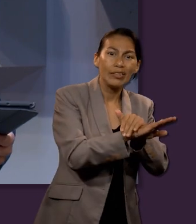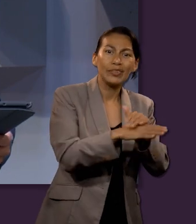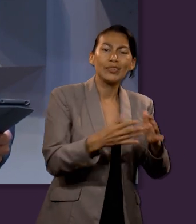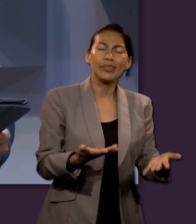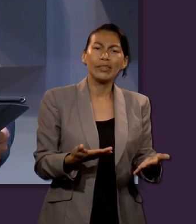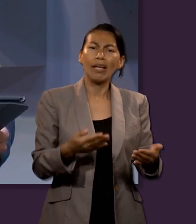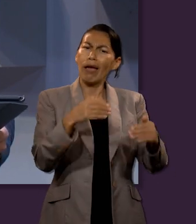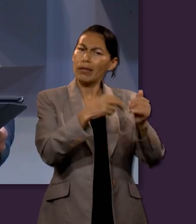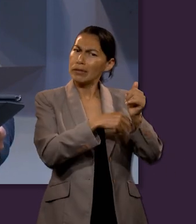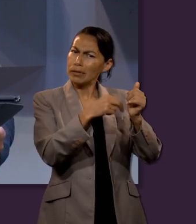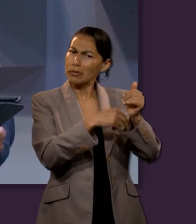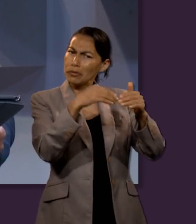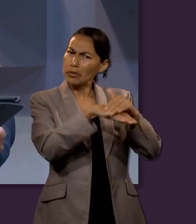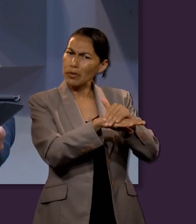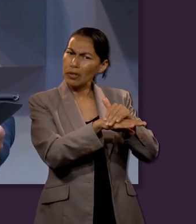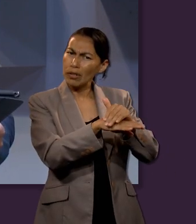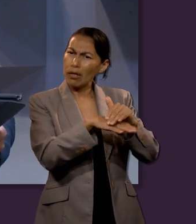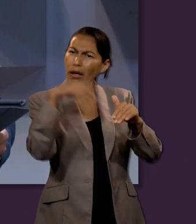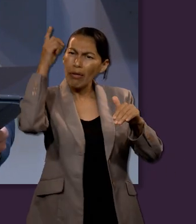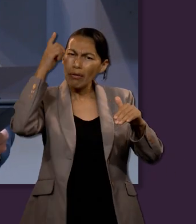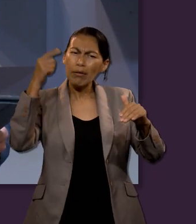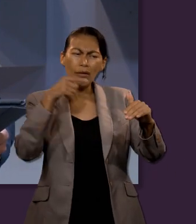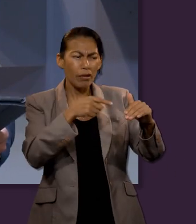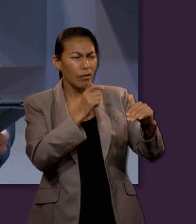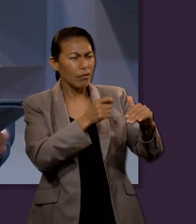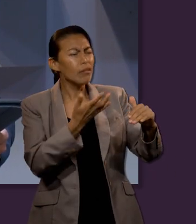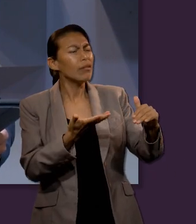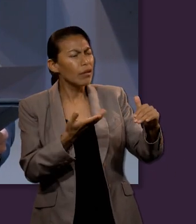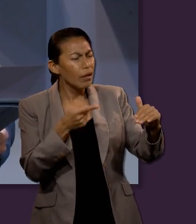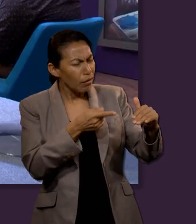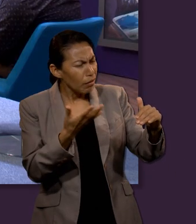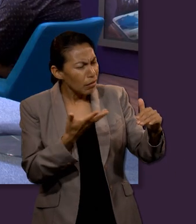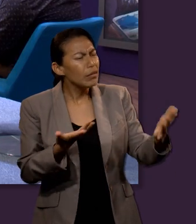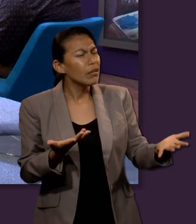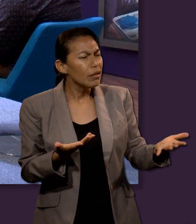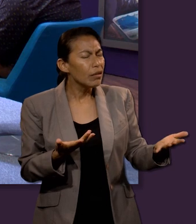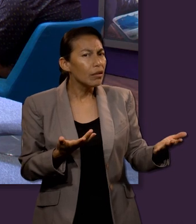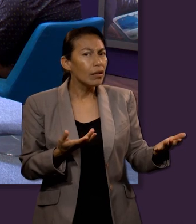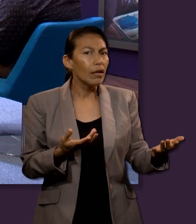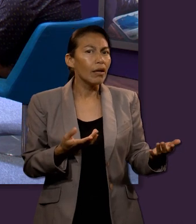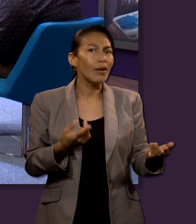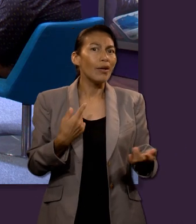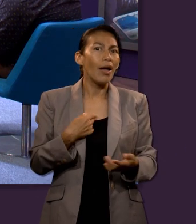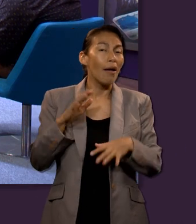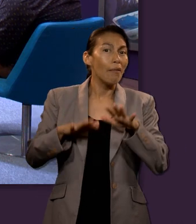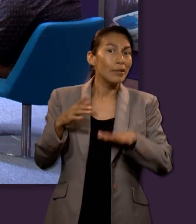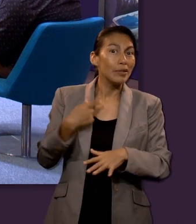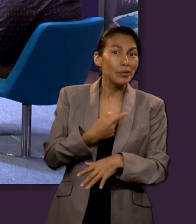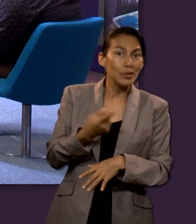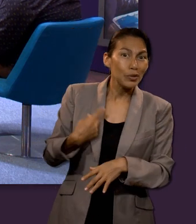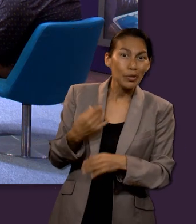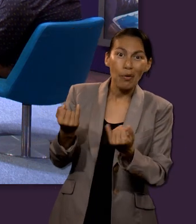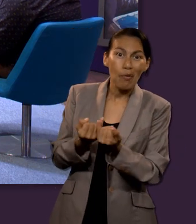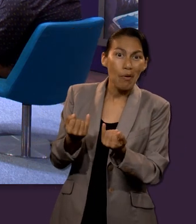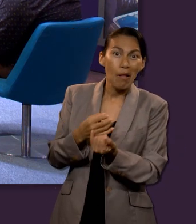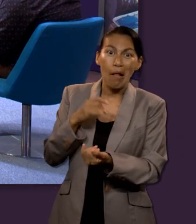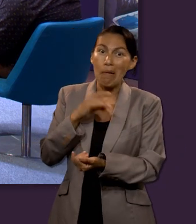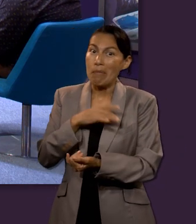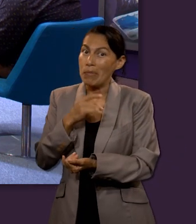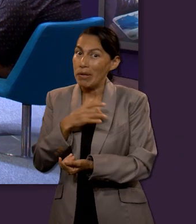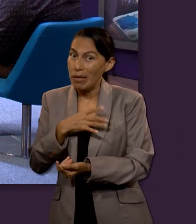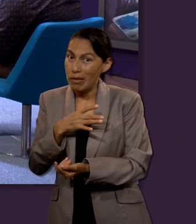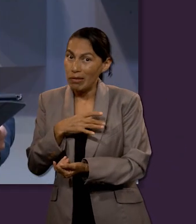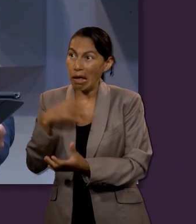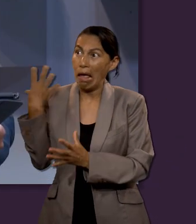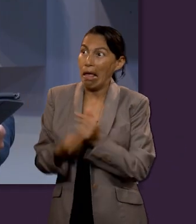equivocado entonces a veces podemos pasar por esta misma situación no tener miedo a